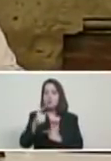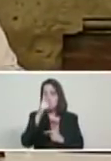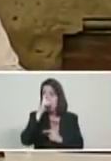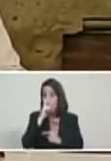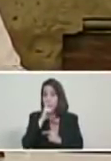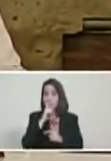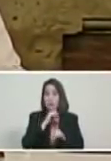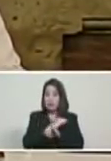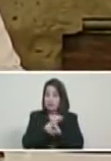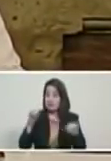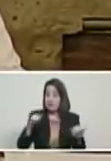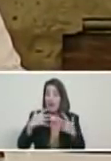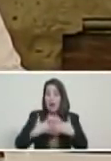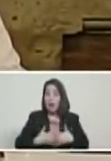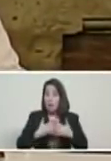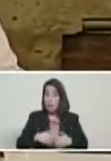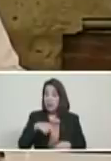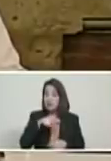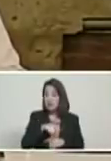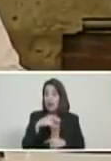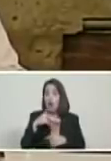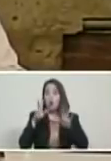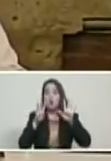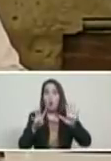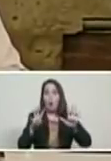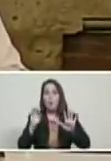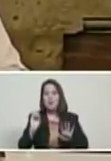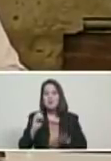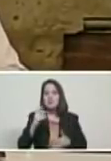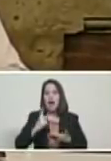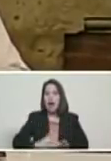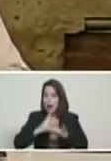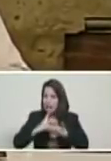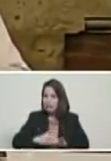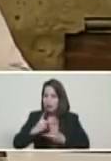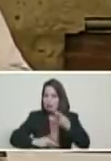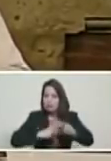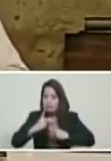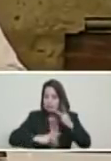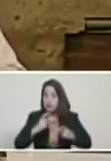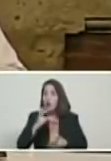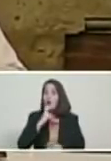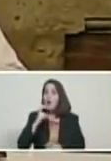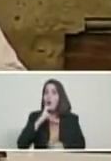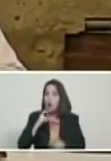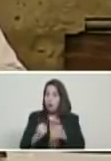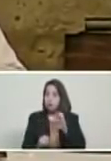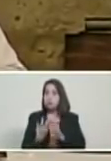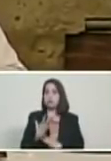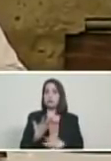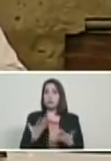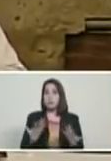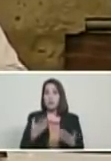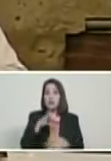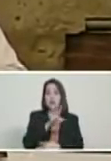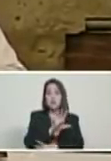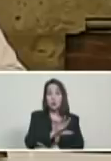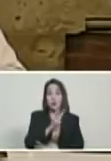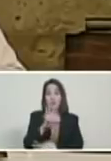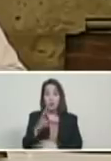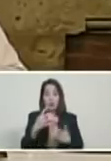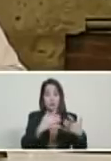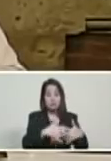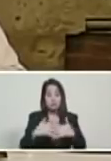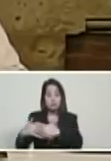ya en esta planta estemos llegando a 90 kilos de producción de oro. Estamos instalando 54 plantas